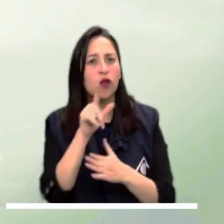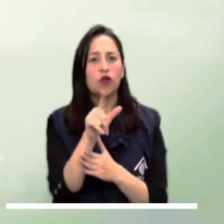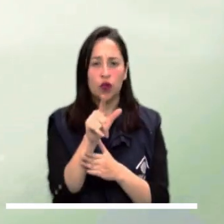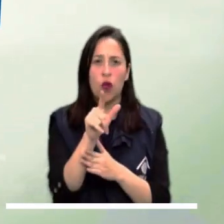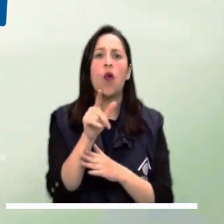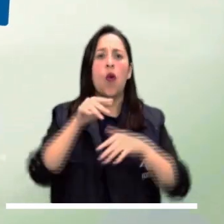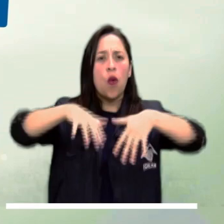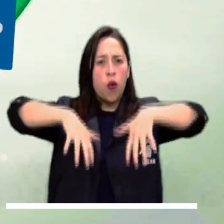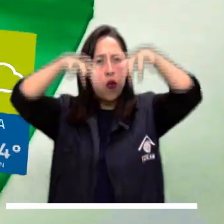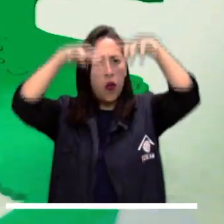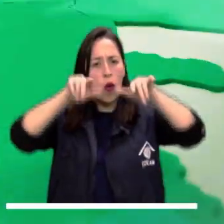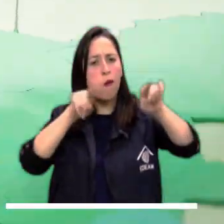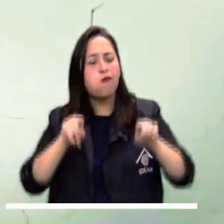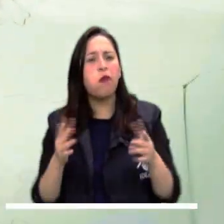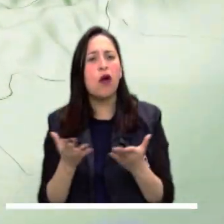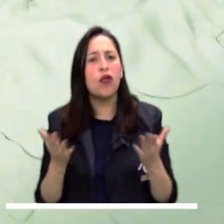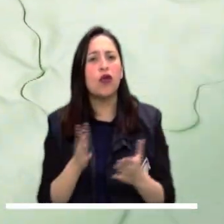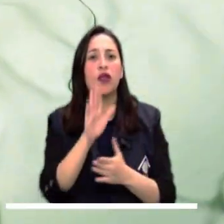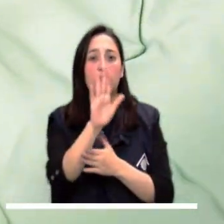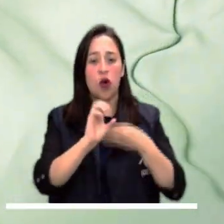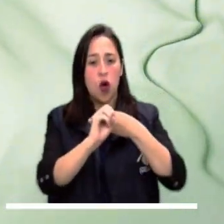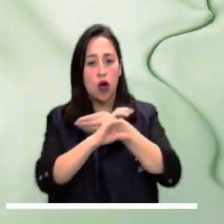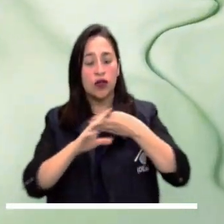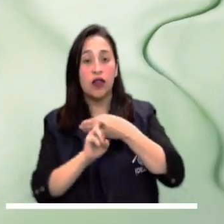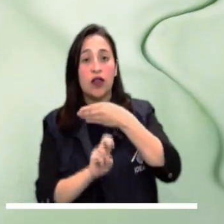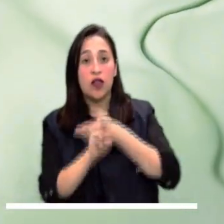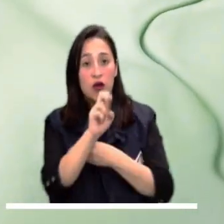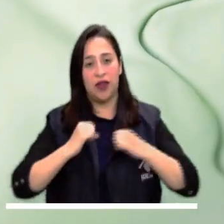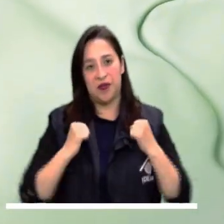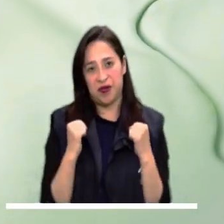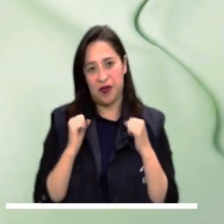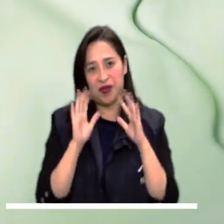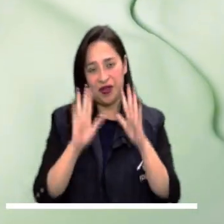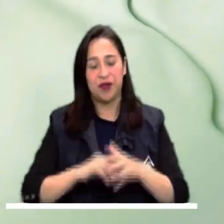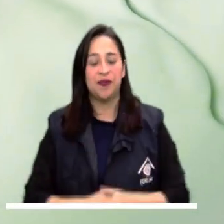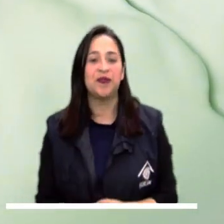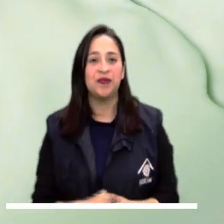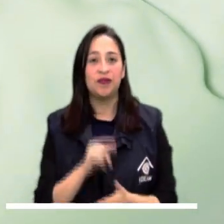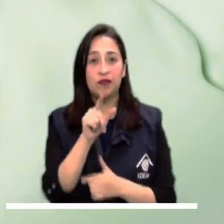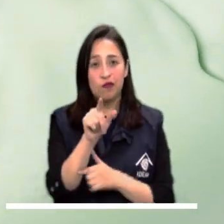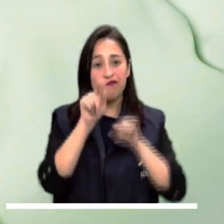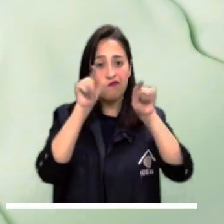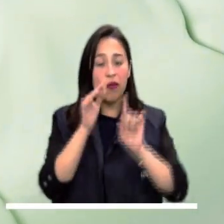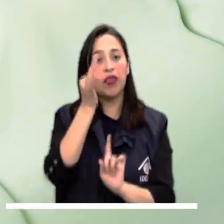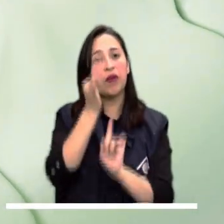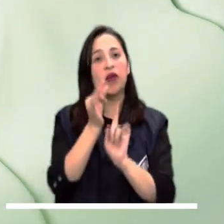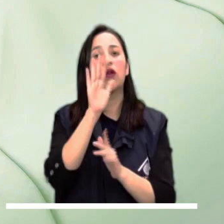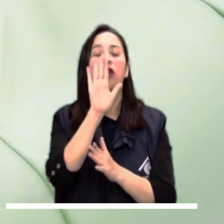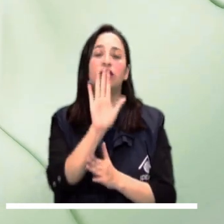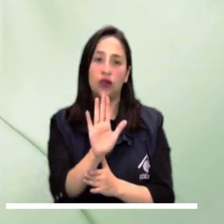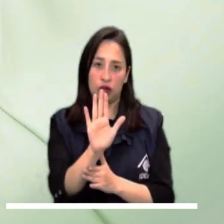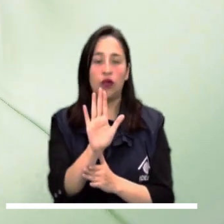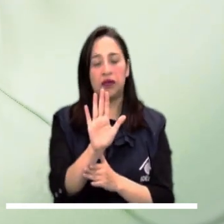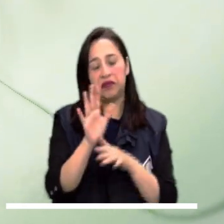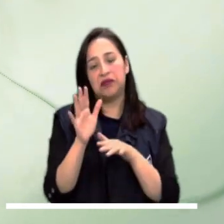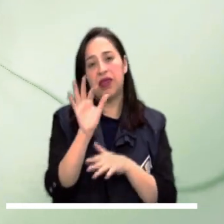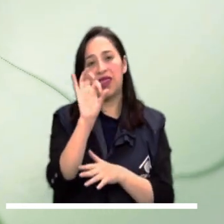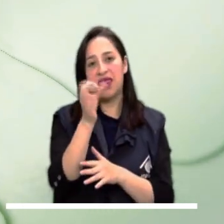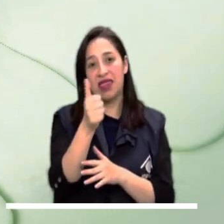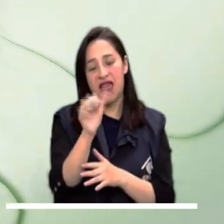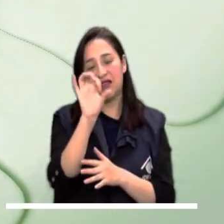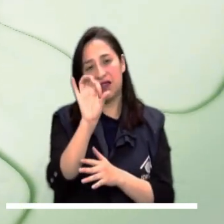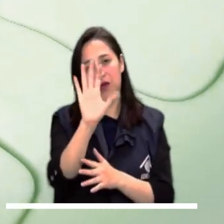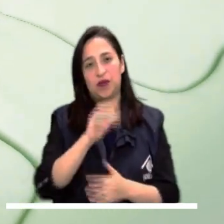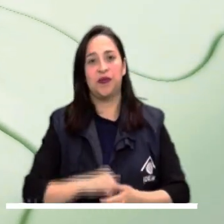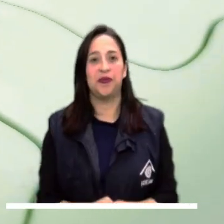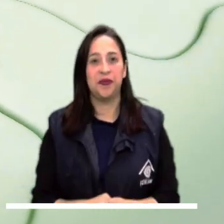Bogotá, es posible que continúen presentándose lluvias esporádicas en sectores del occidente y norte de la capital, acompañadas por una temperatura